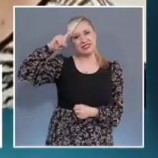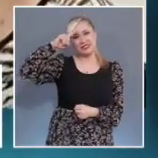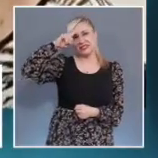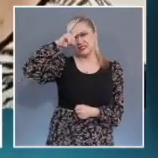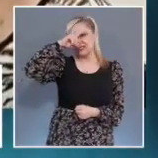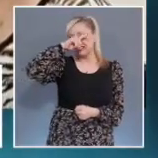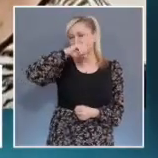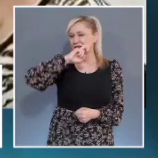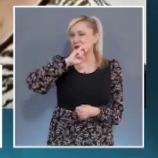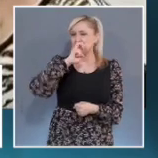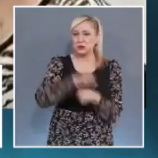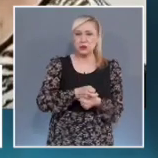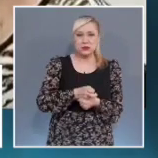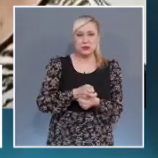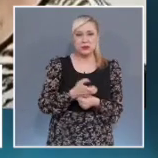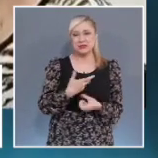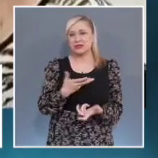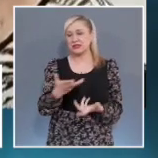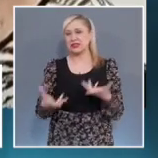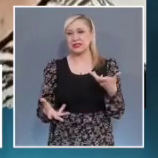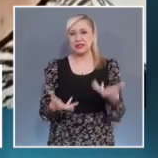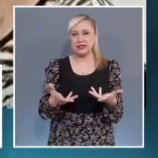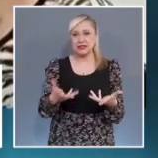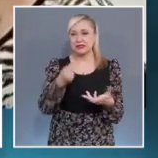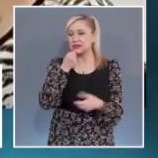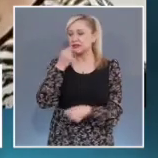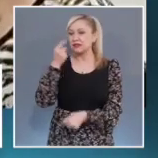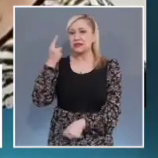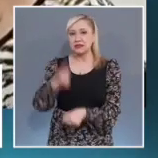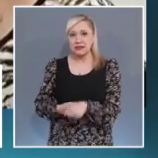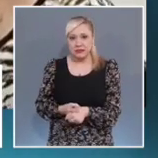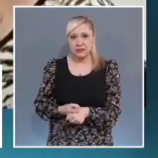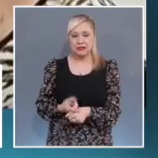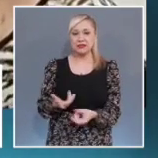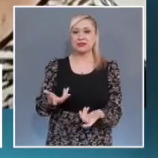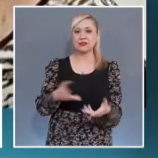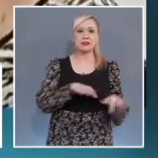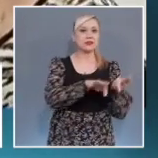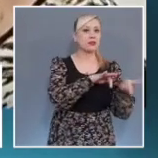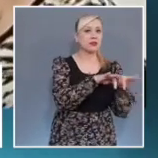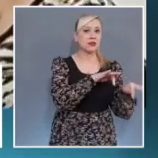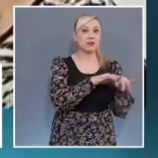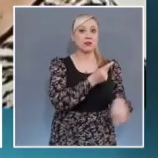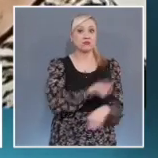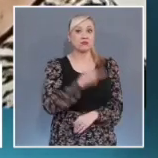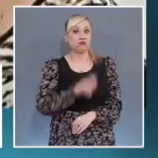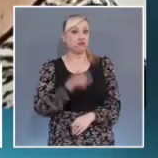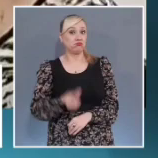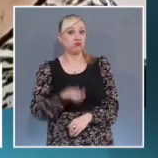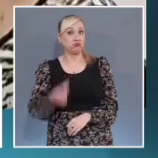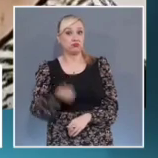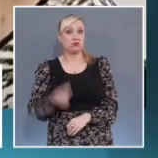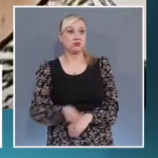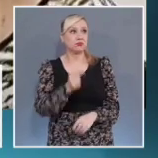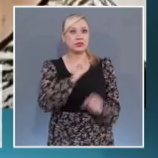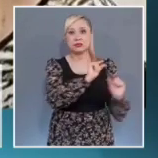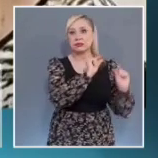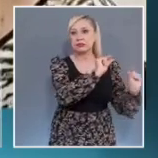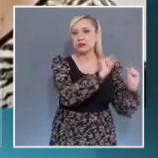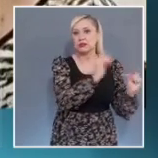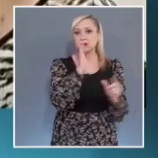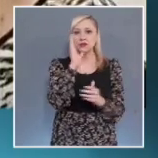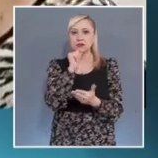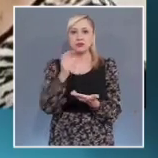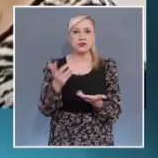las situaciones en que los hijos se enferman, el trabajo no espera, hay que sacar el trabajo, hay que ir corriendo con los niños